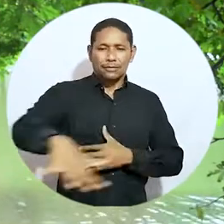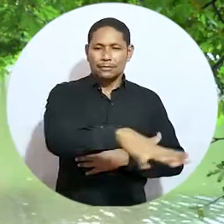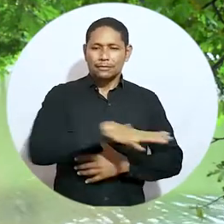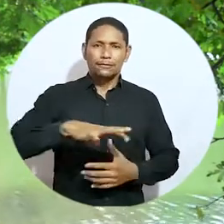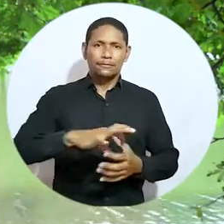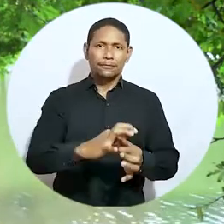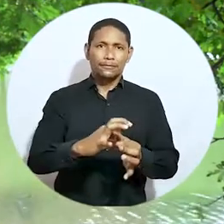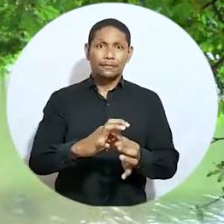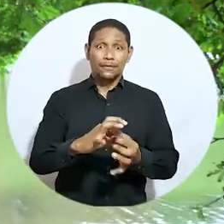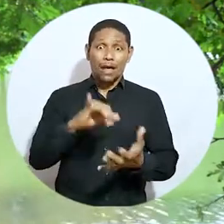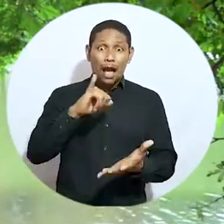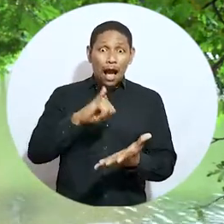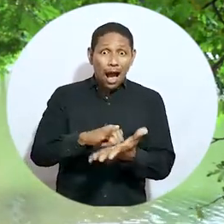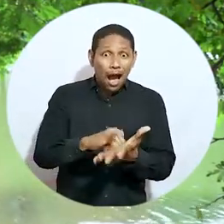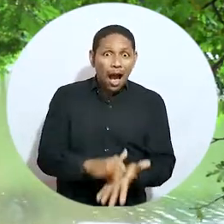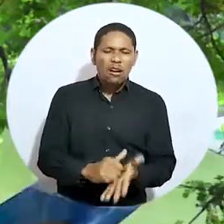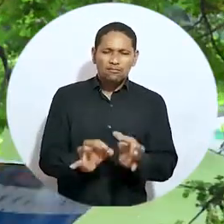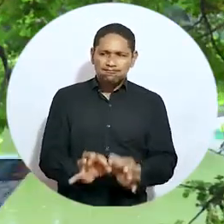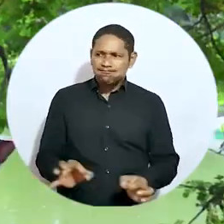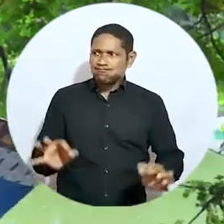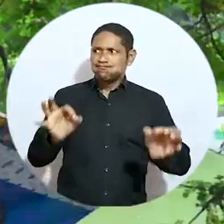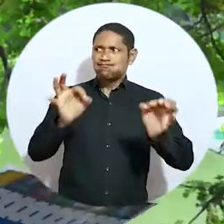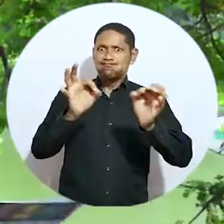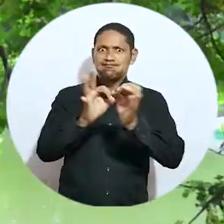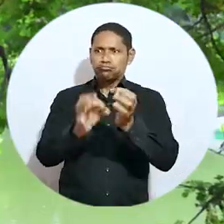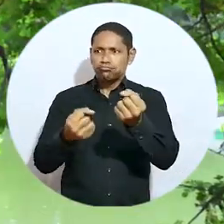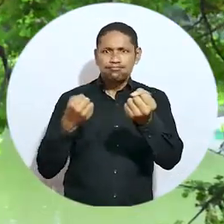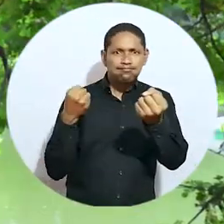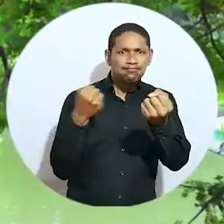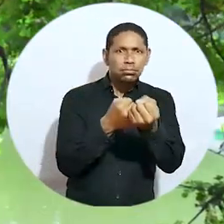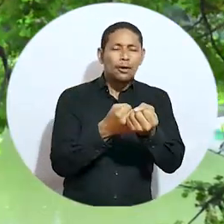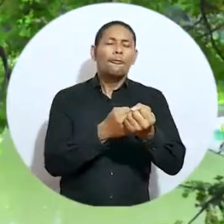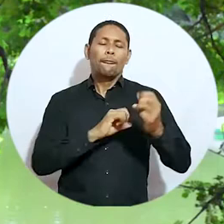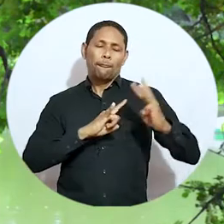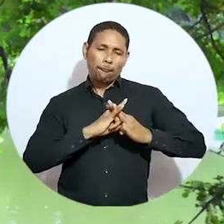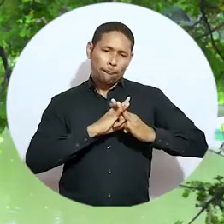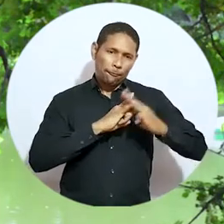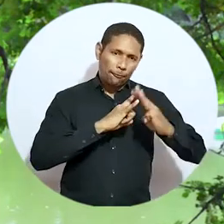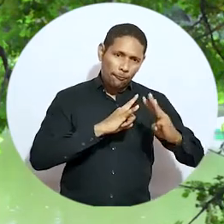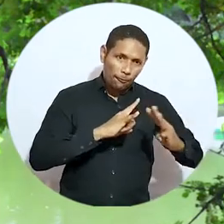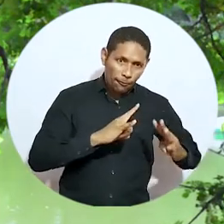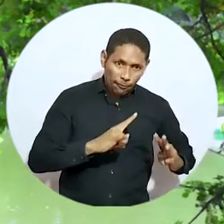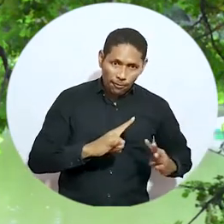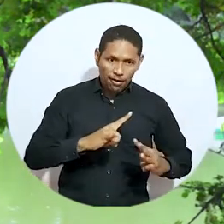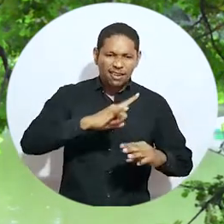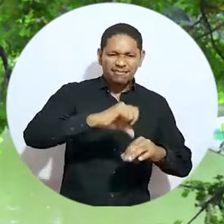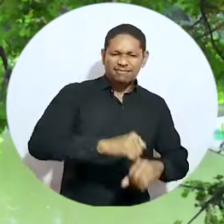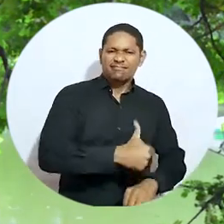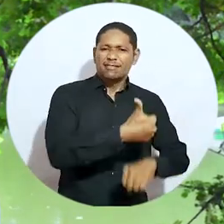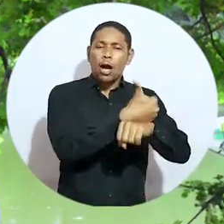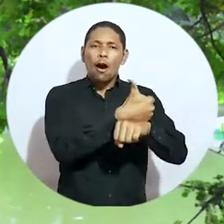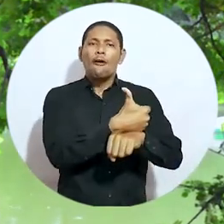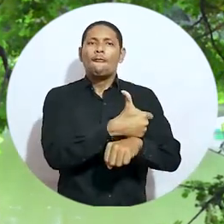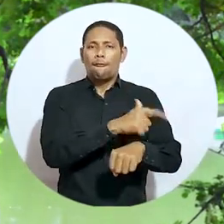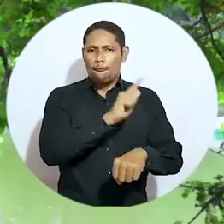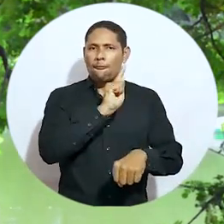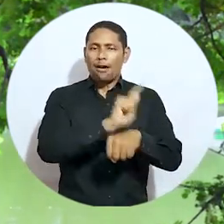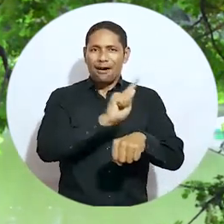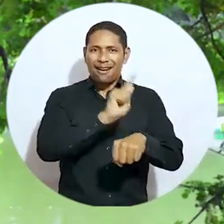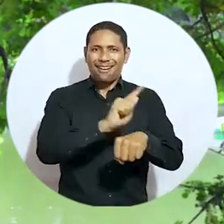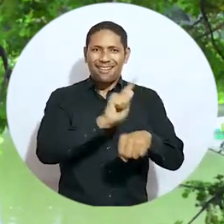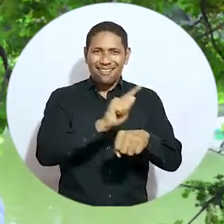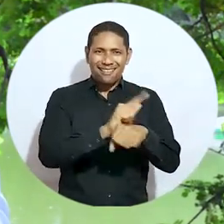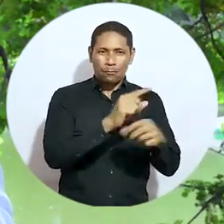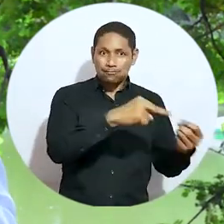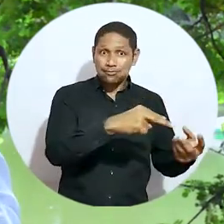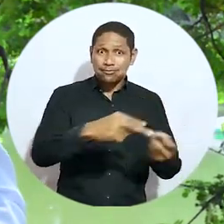la interculturalidad y territorio. Este magno evento es auspiciado por la Universidad del Magdalena en cabeza de la Facultad de